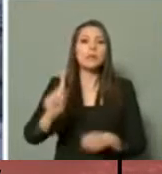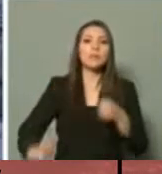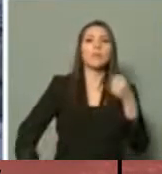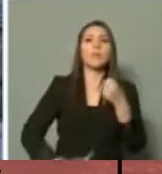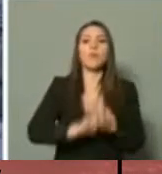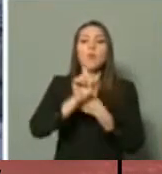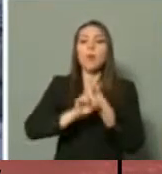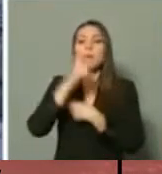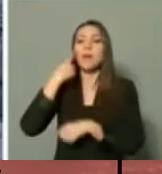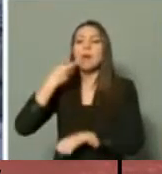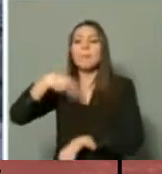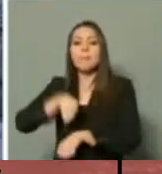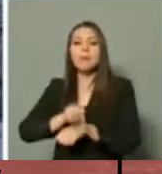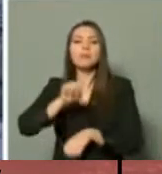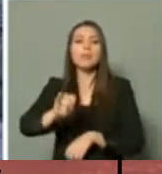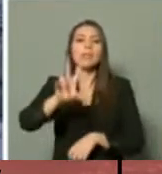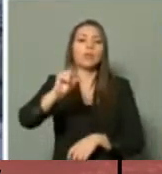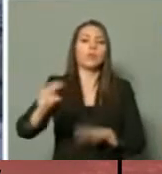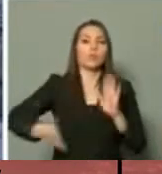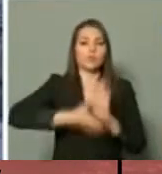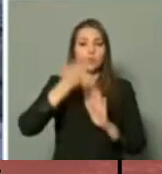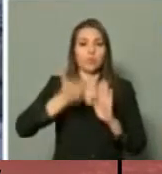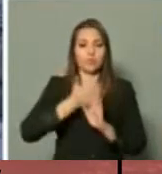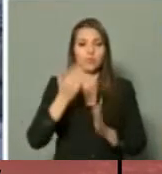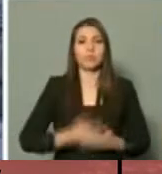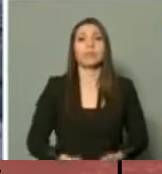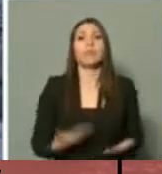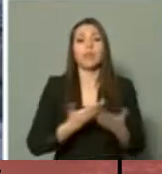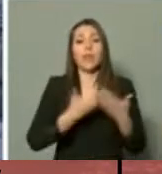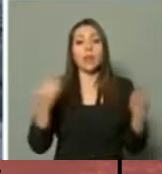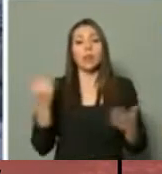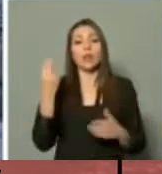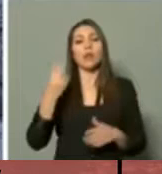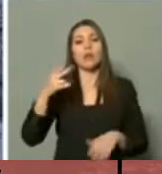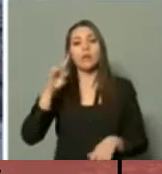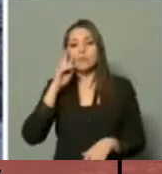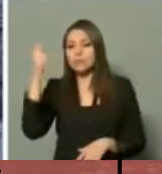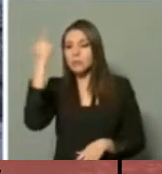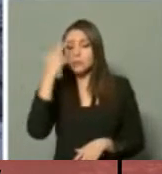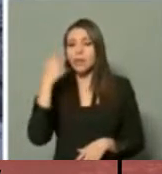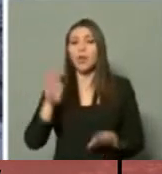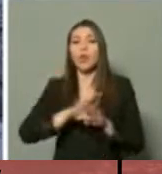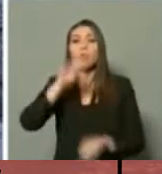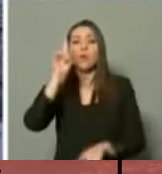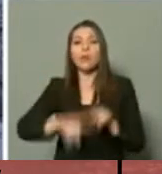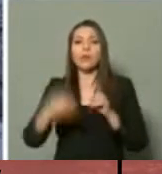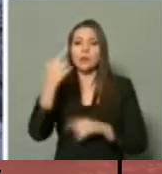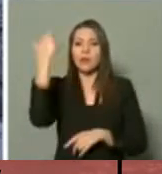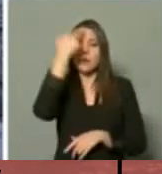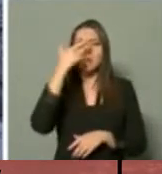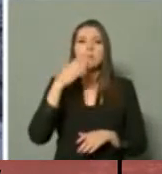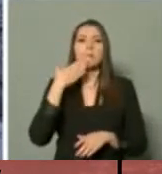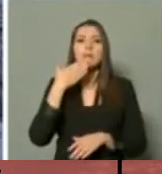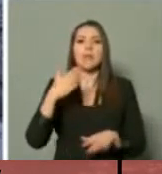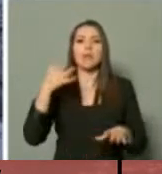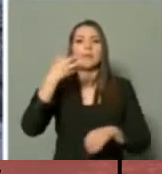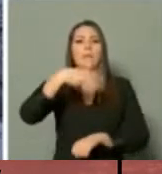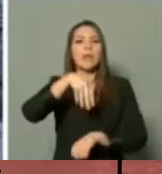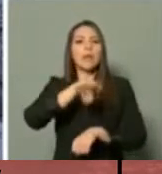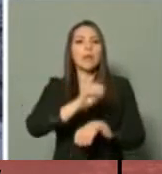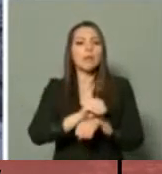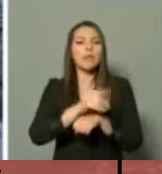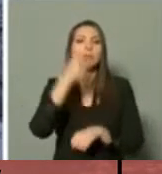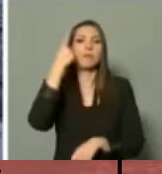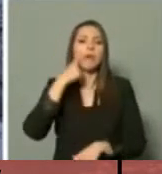previo. Lo anterior se soluciona con una nueva regulación del uso de suelo, cero tolerancia a la corrupción y un